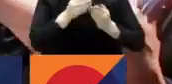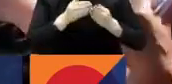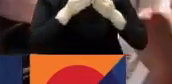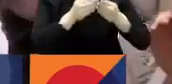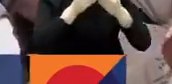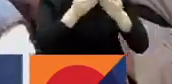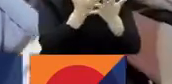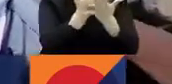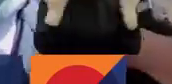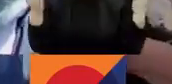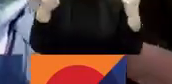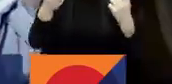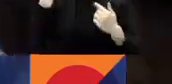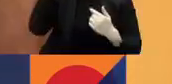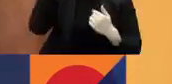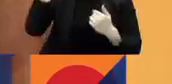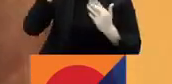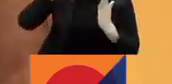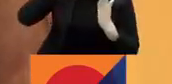estos tiempos de pandemia.